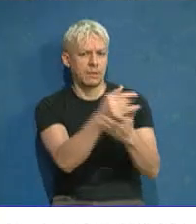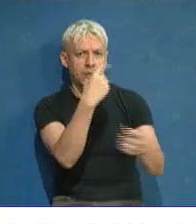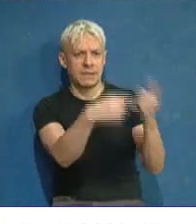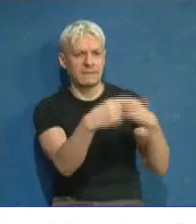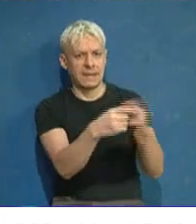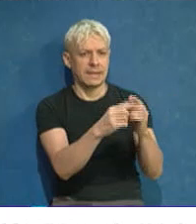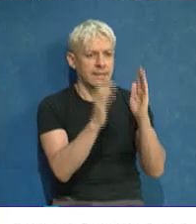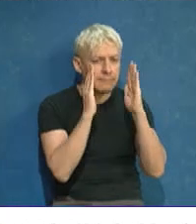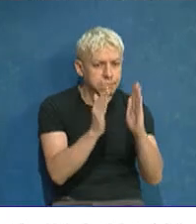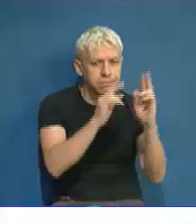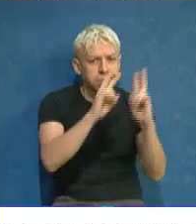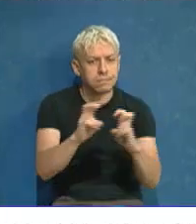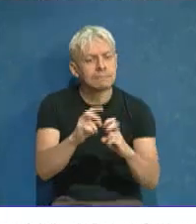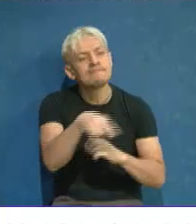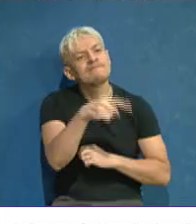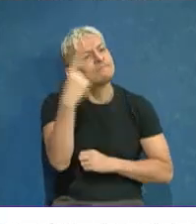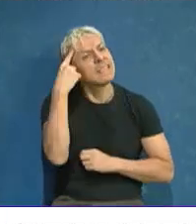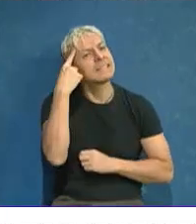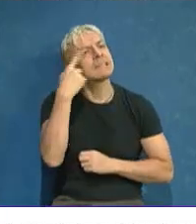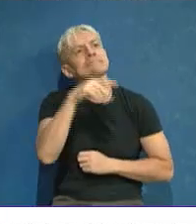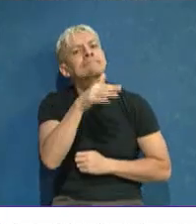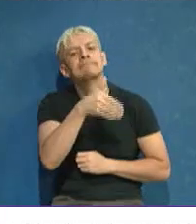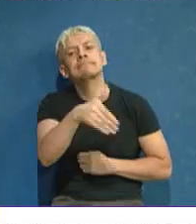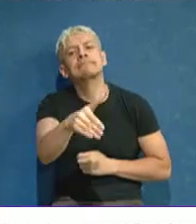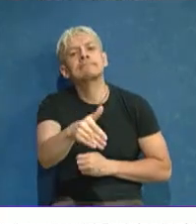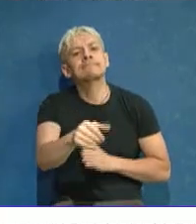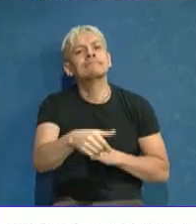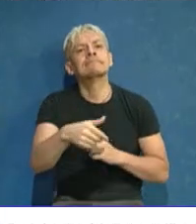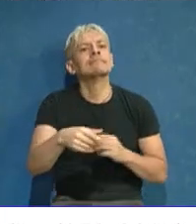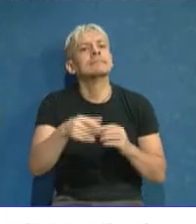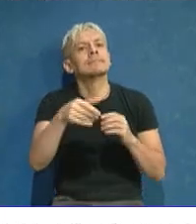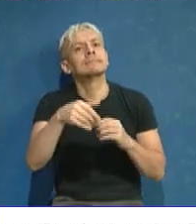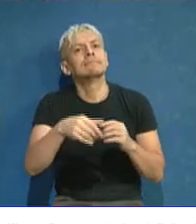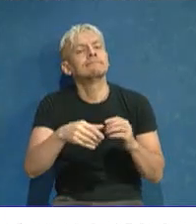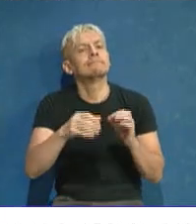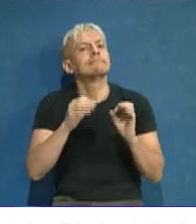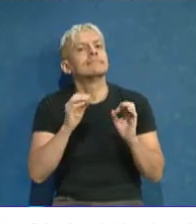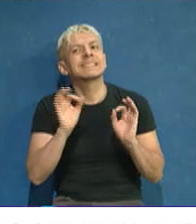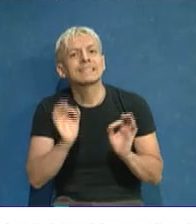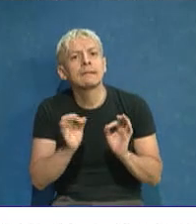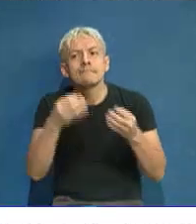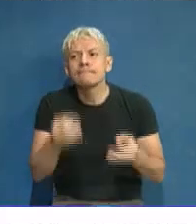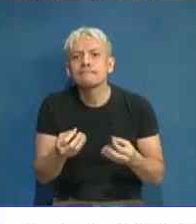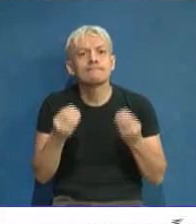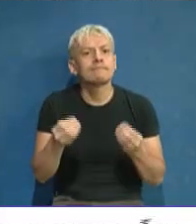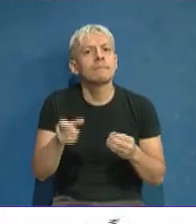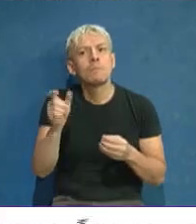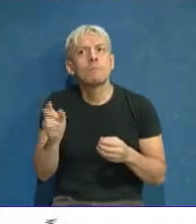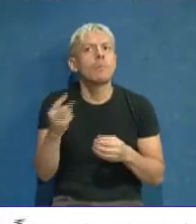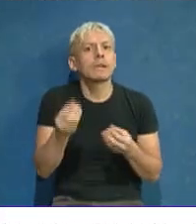esta investigación más o menos cuando creen ustedes que van a tener algo de certeza de cuál ha sido el causante de la muerte de este hombre y también de las